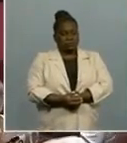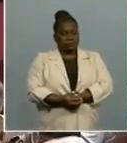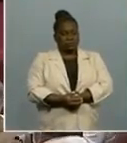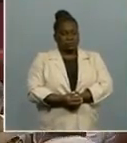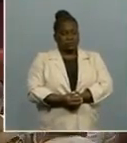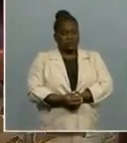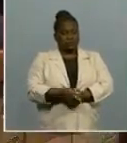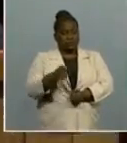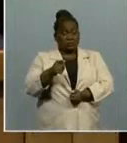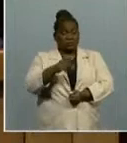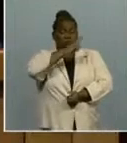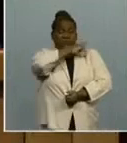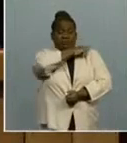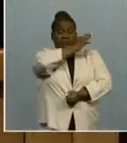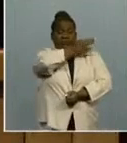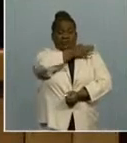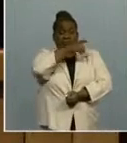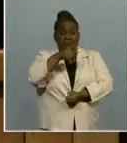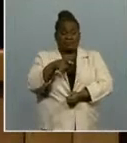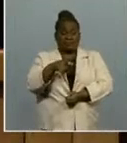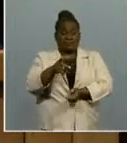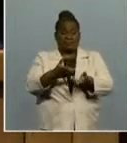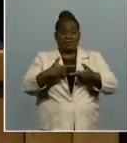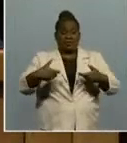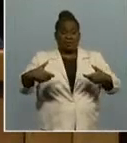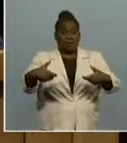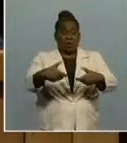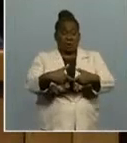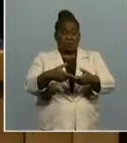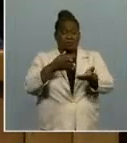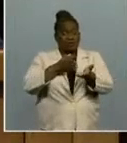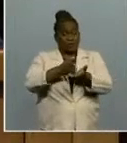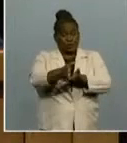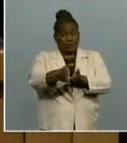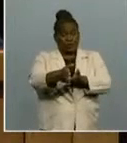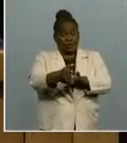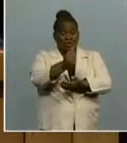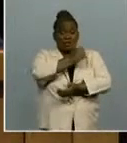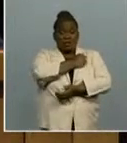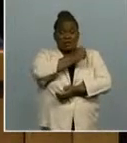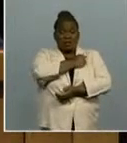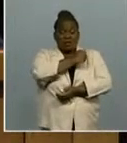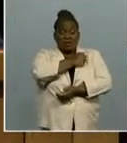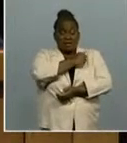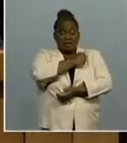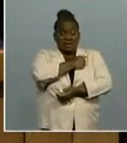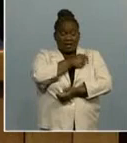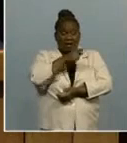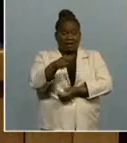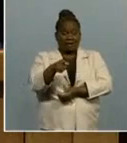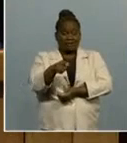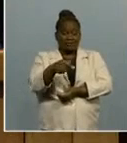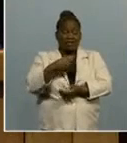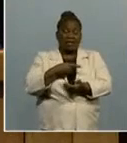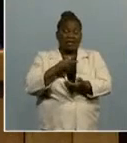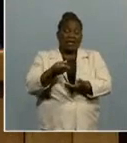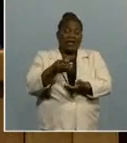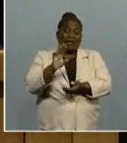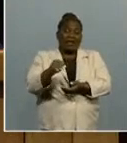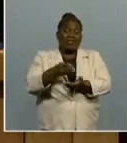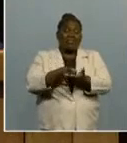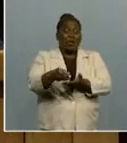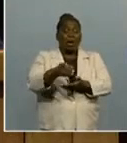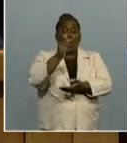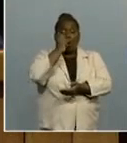en cuanto al general de ejército el congreso de la continuidad quiere dejar constancia de nuestra enorme deuda con un